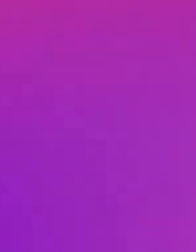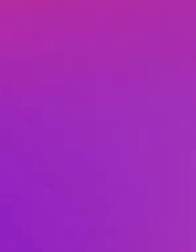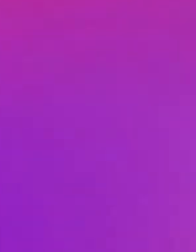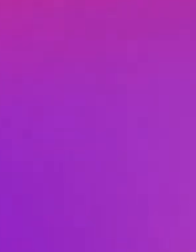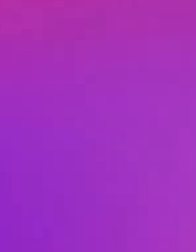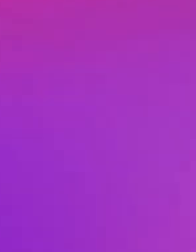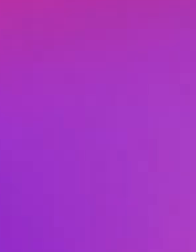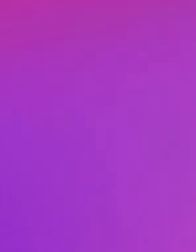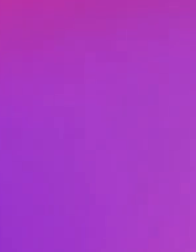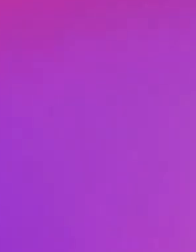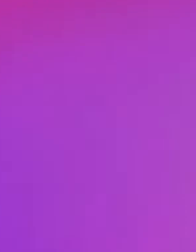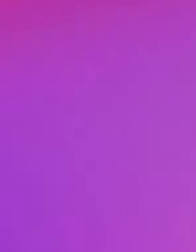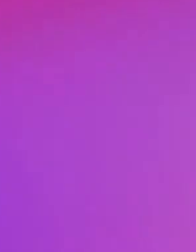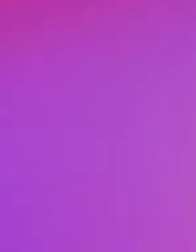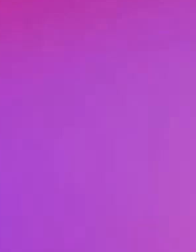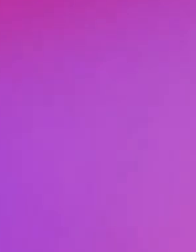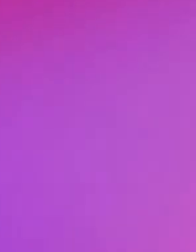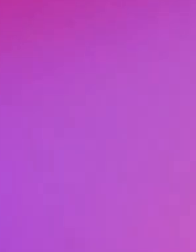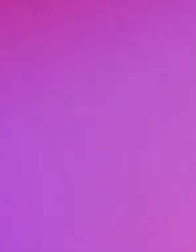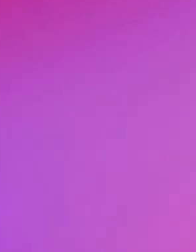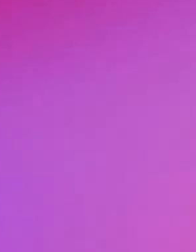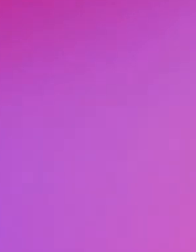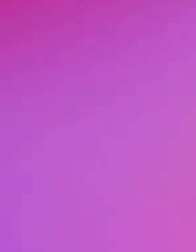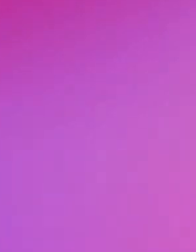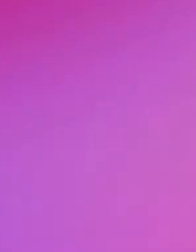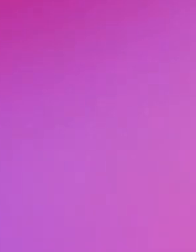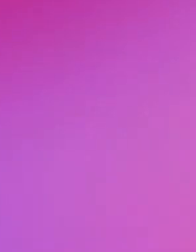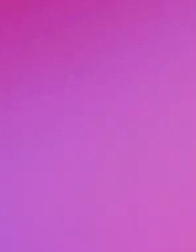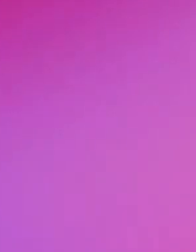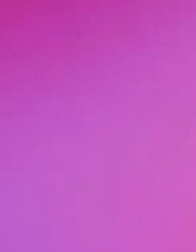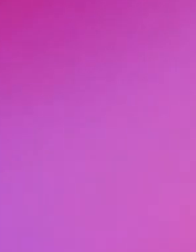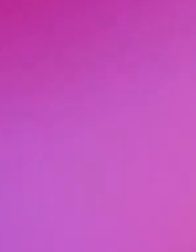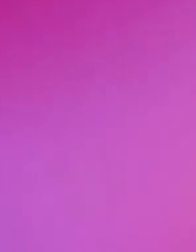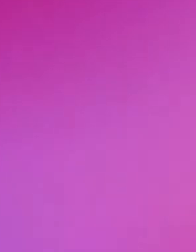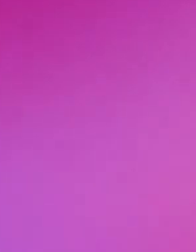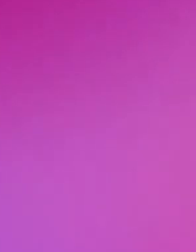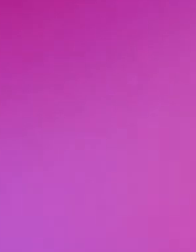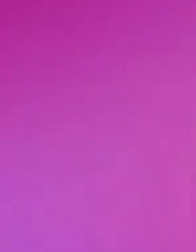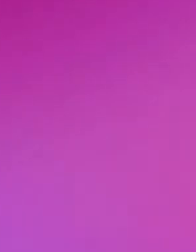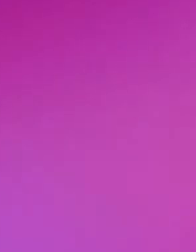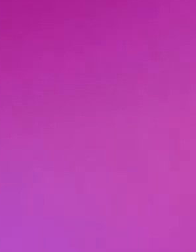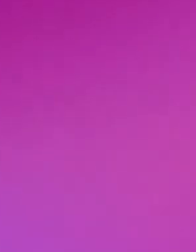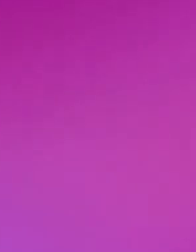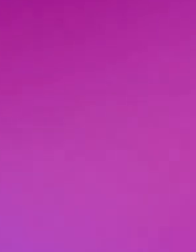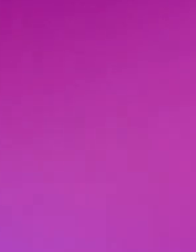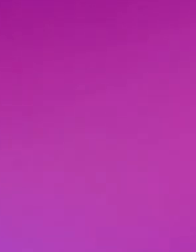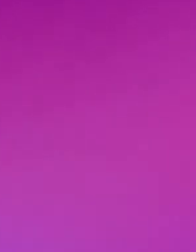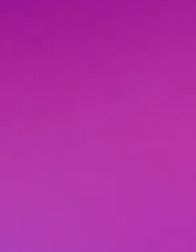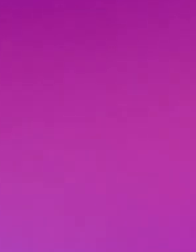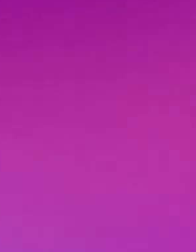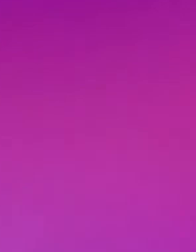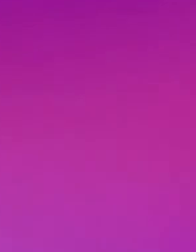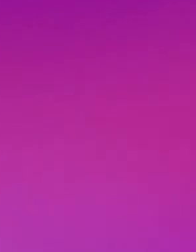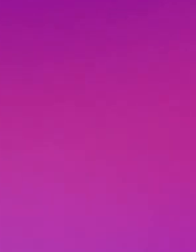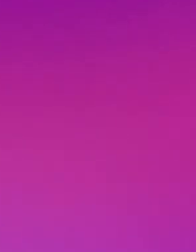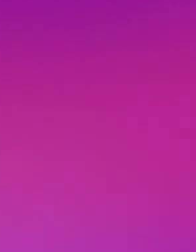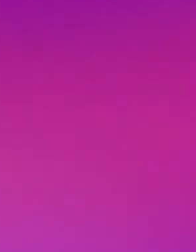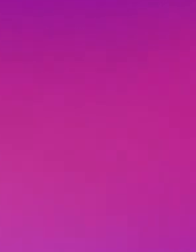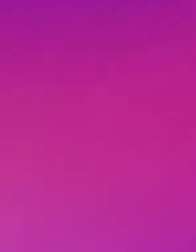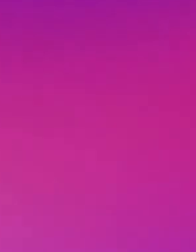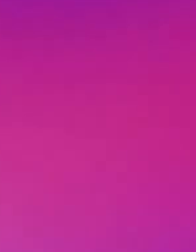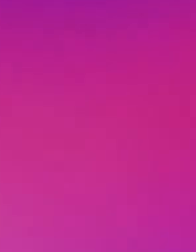23. Si requieres consultar los libros de texto en versión digital, recuerda que los puedes encontrar en la